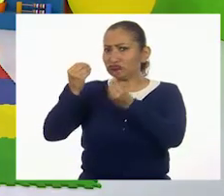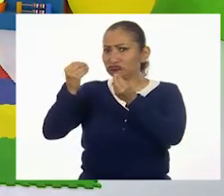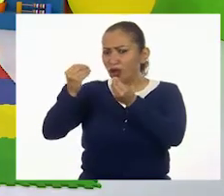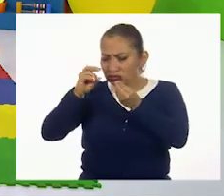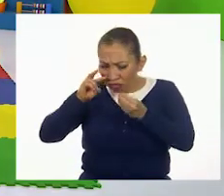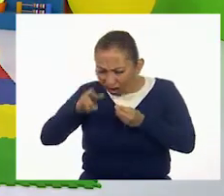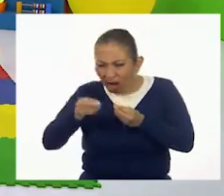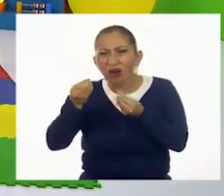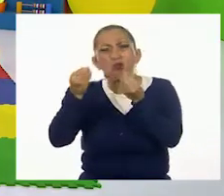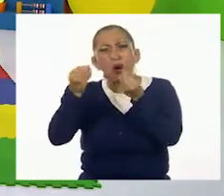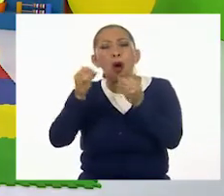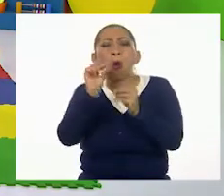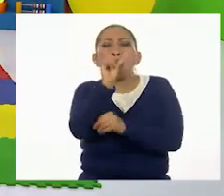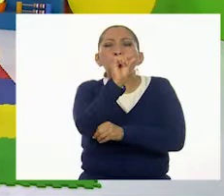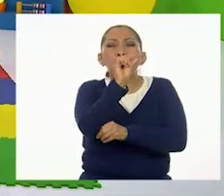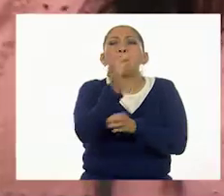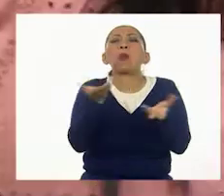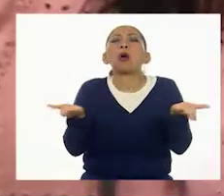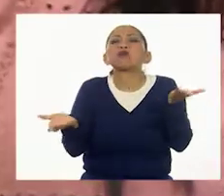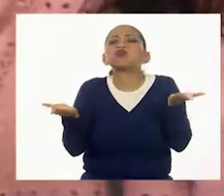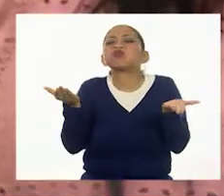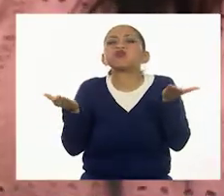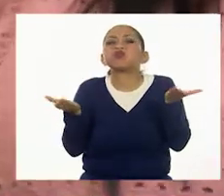o pocos botones.